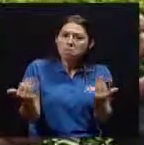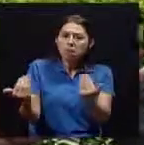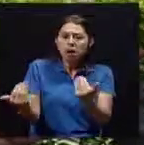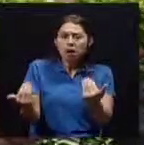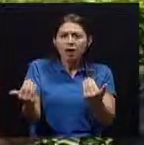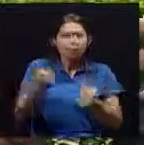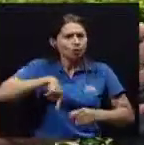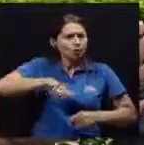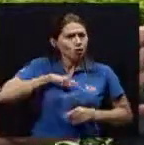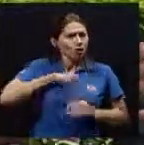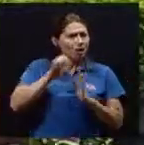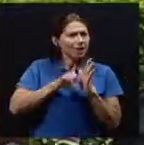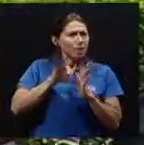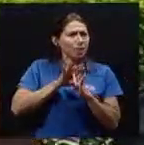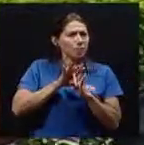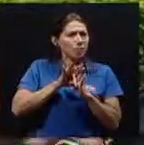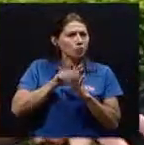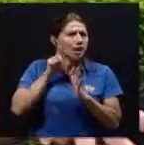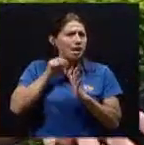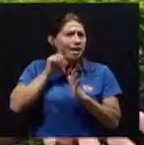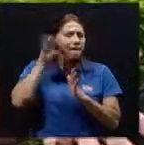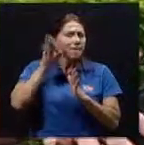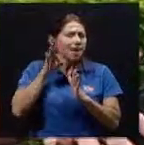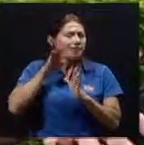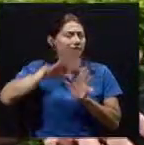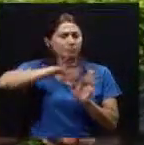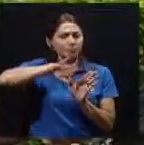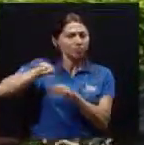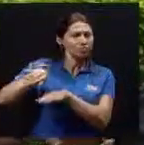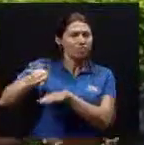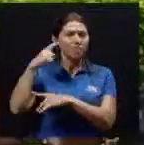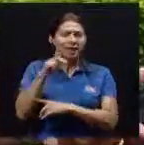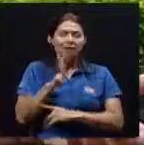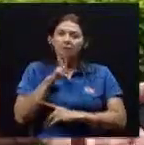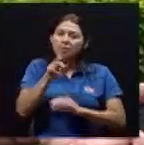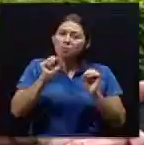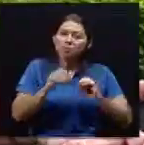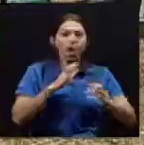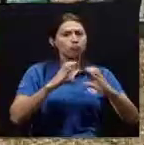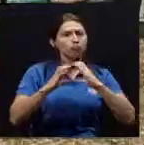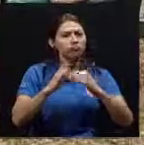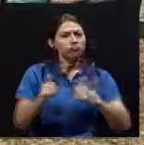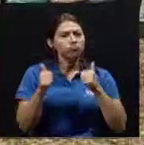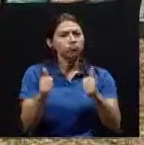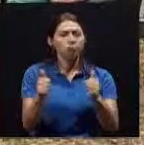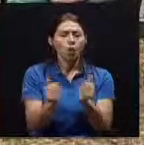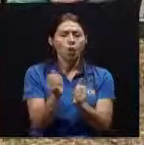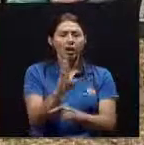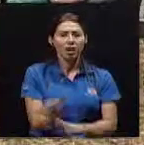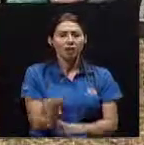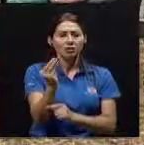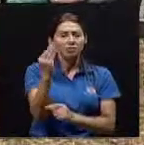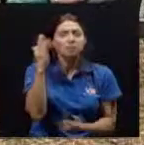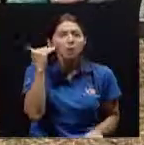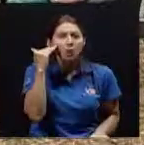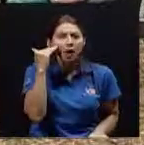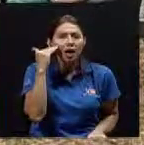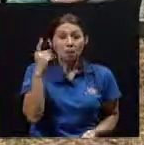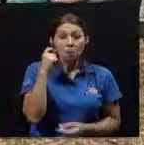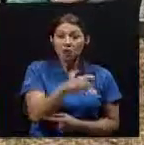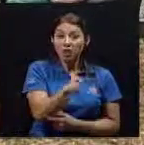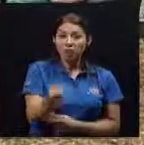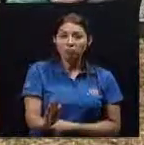muchos mitos y muchos estereotipos para poder tener realmente una comunicación efectiva con el adolescente. ¿Por qué? Porque él llega a la